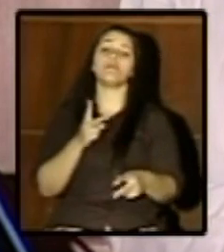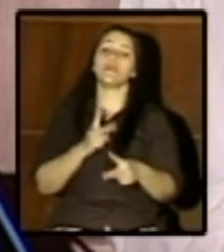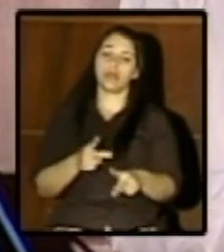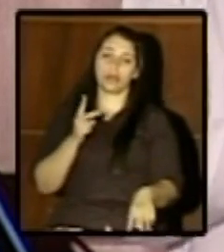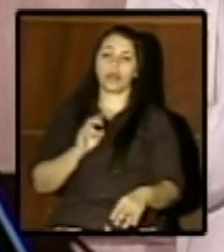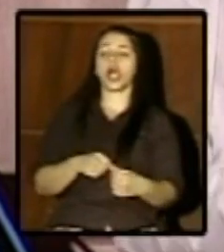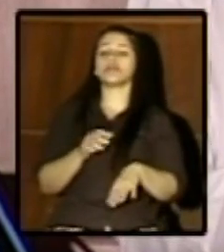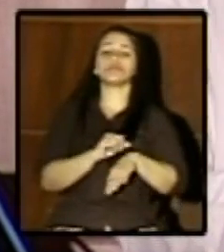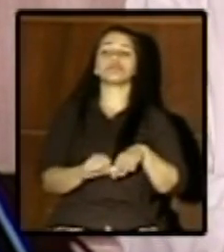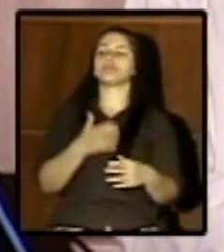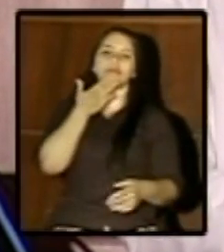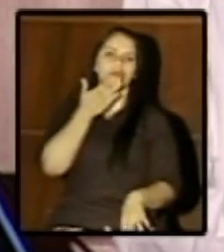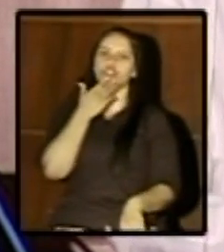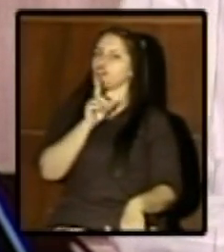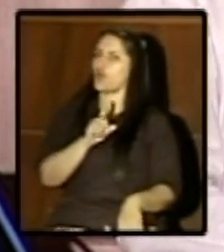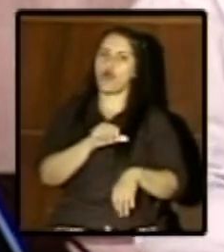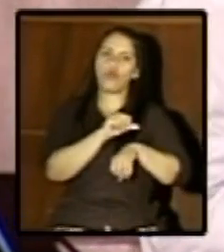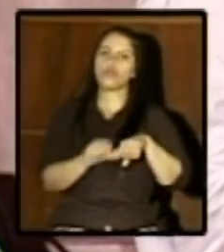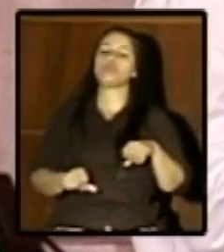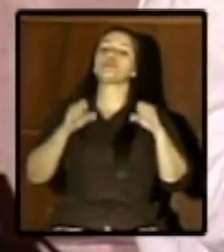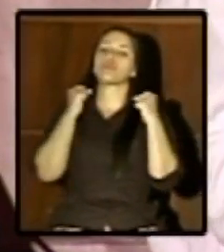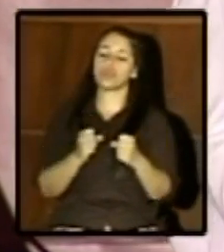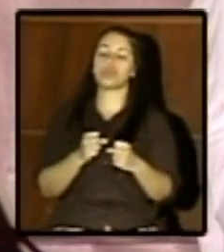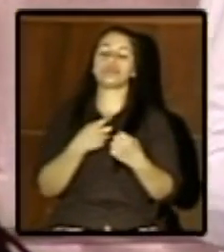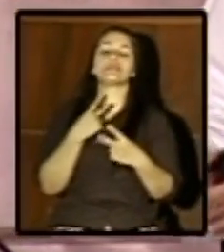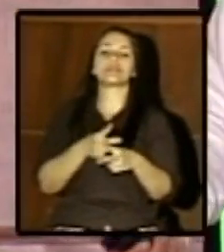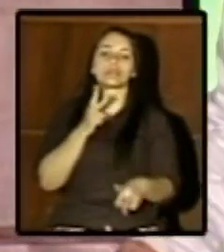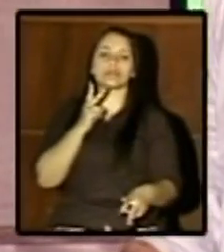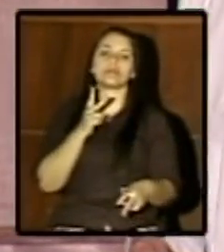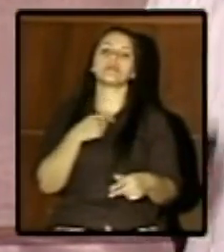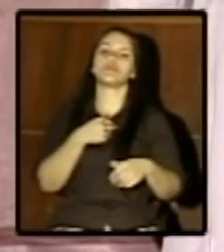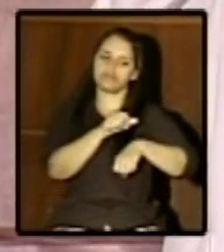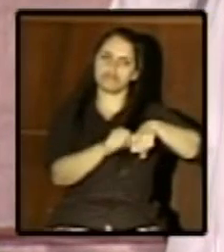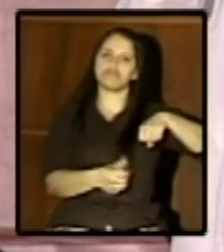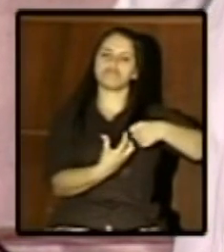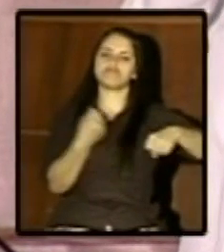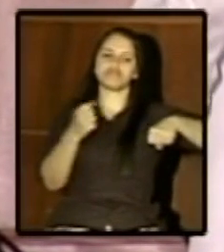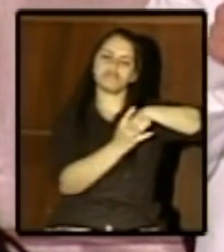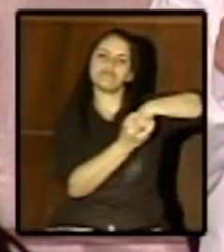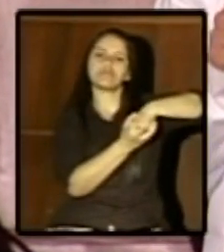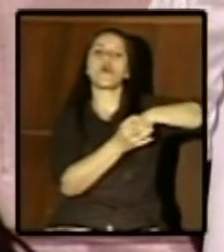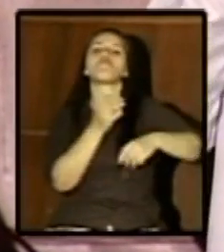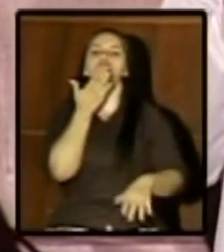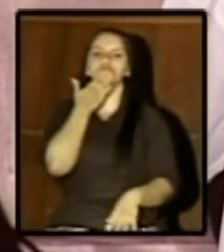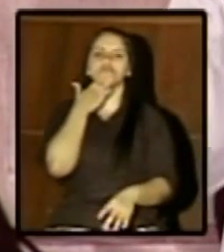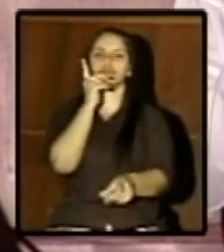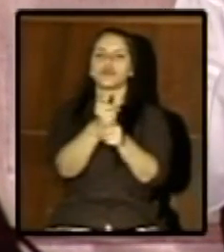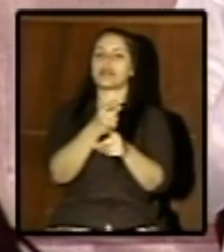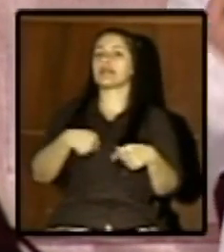¿Listo? Esta cirugía obviamente no está exenta de riesgos. Es una cirugía de alto turmeque dentro del mundo de la